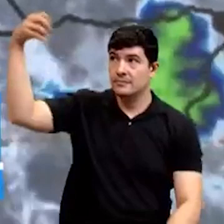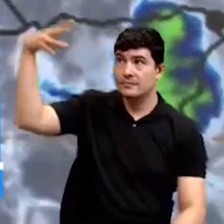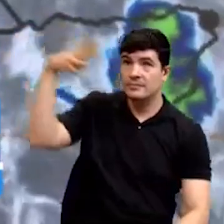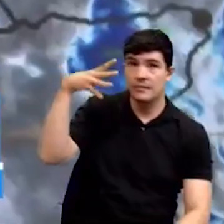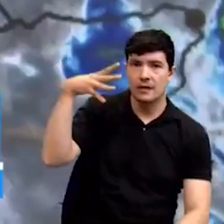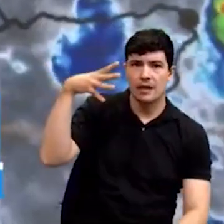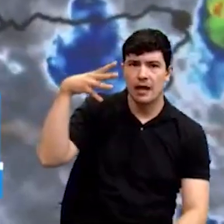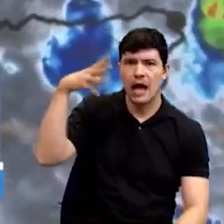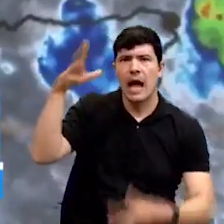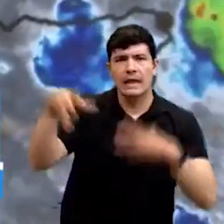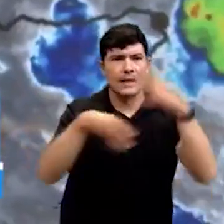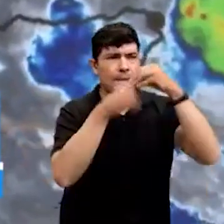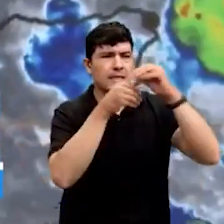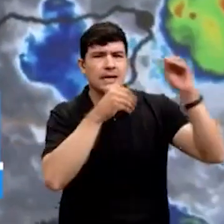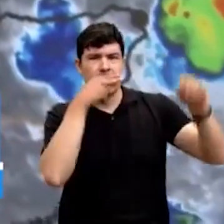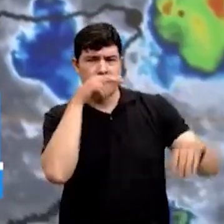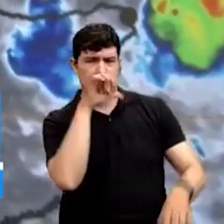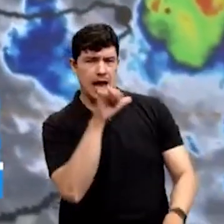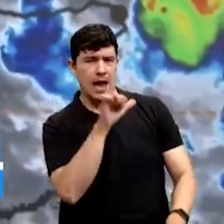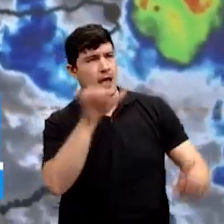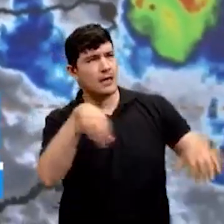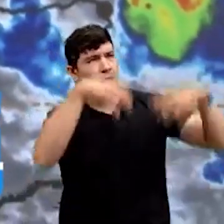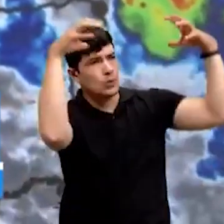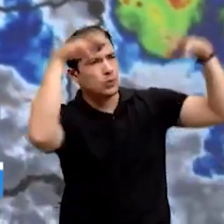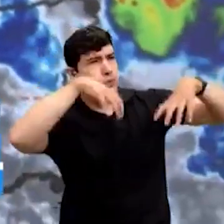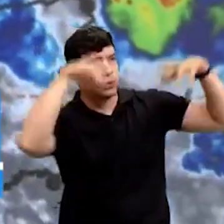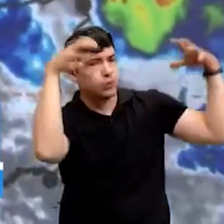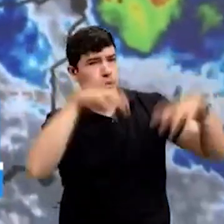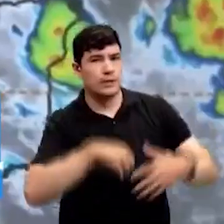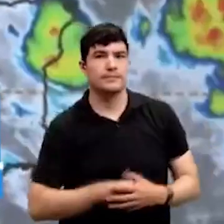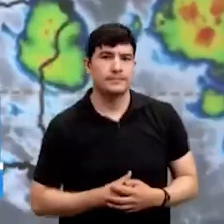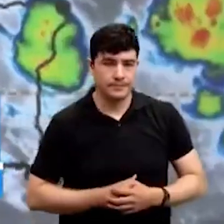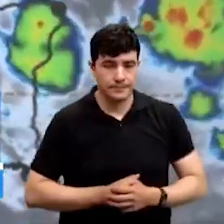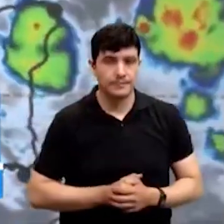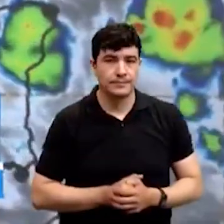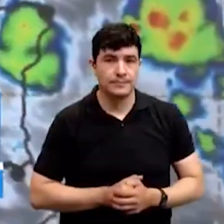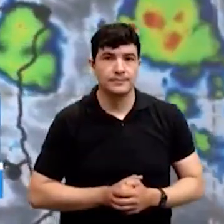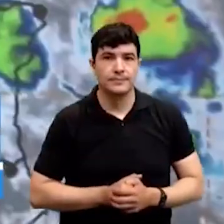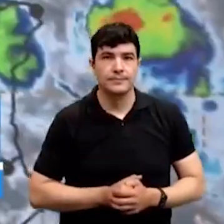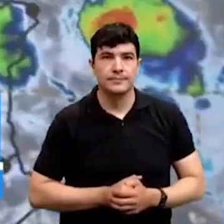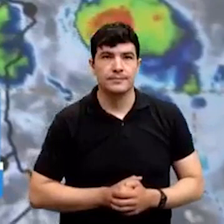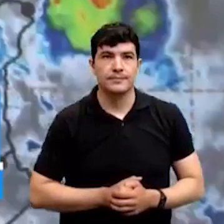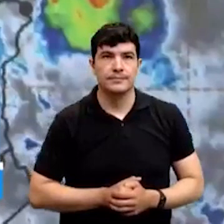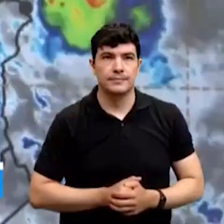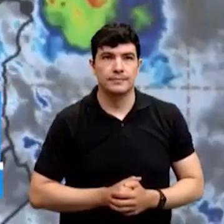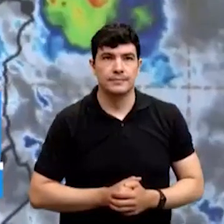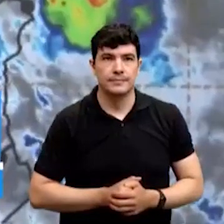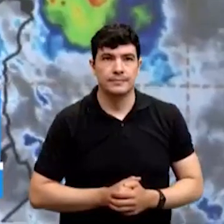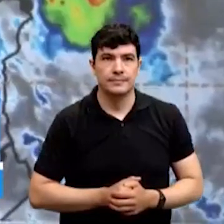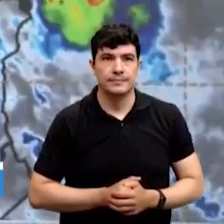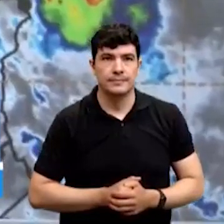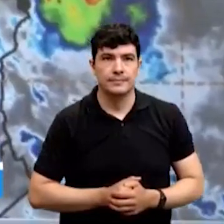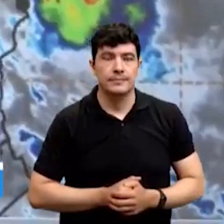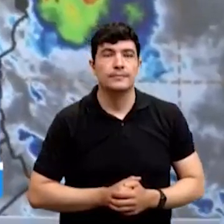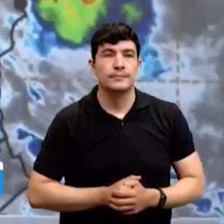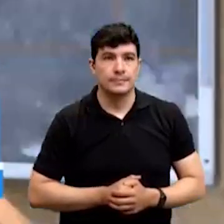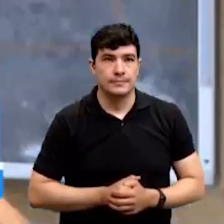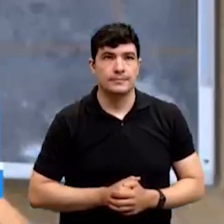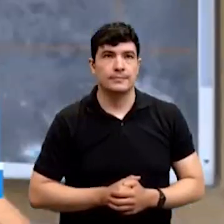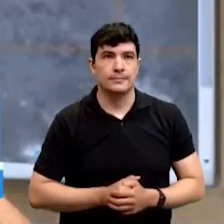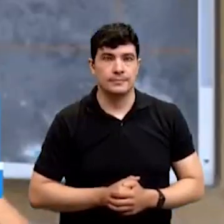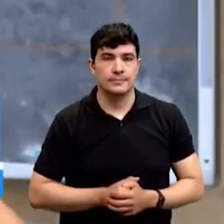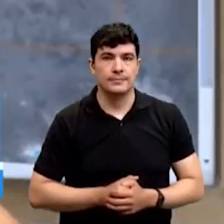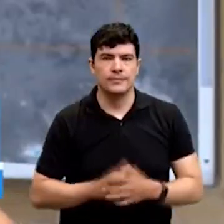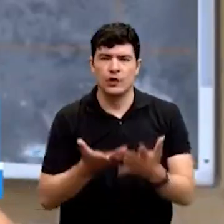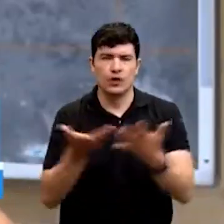otros eventos que tienen lugar en la costa caribe colombiana. Bueno, tenemos un sistema de tormentas que se están presentando tanto en